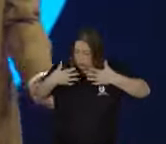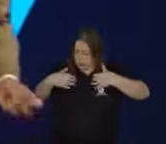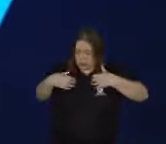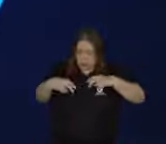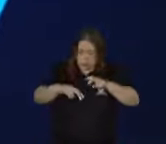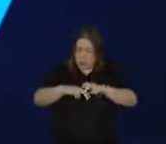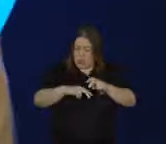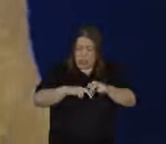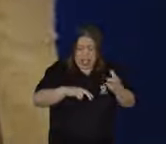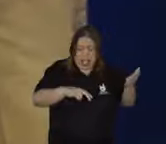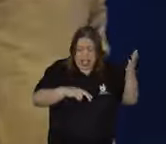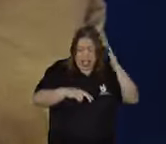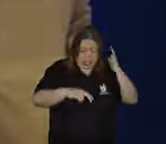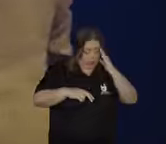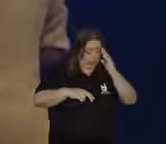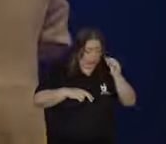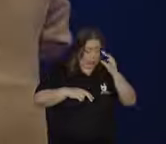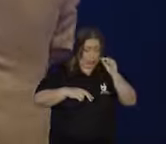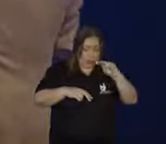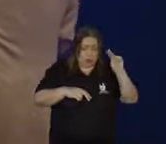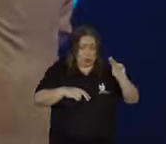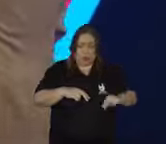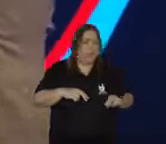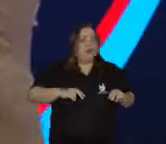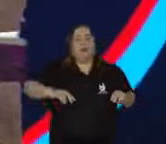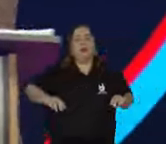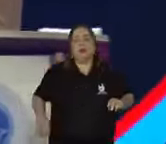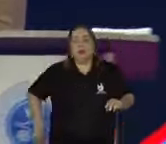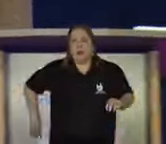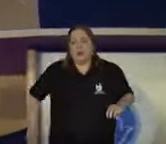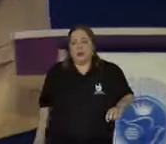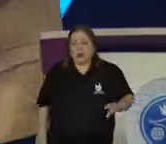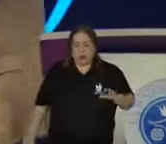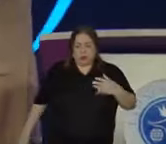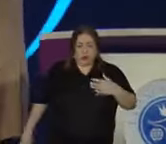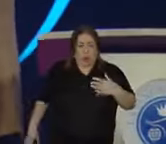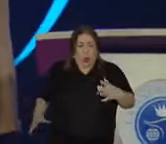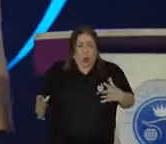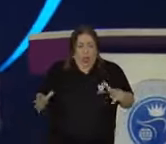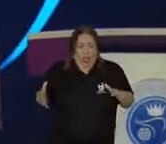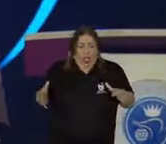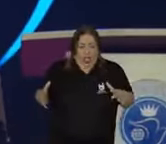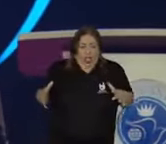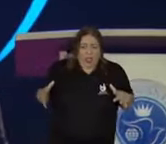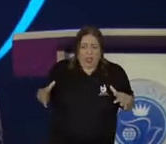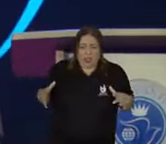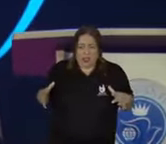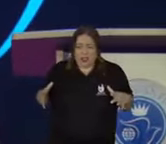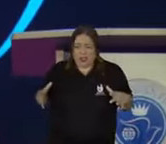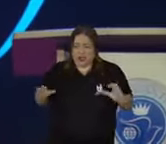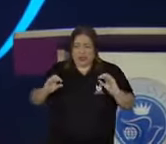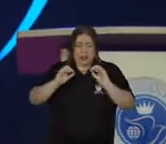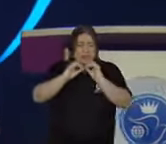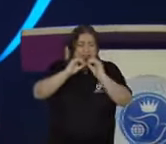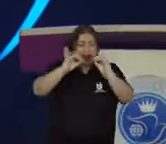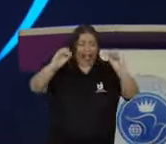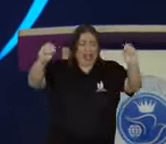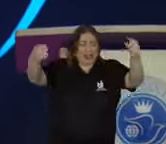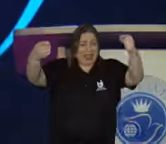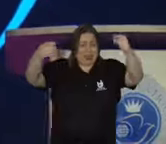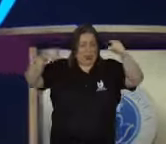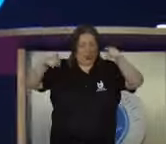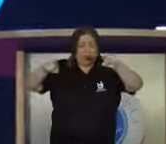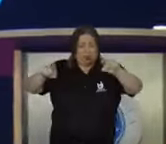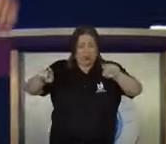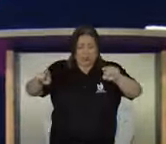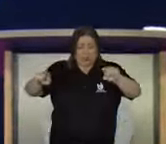había experimentado. Y en ese momento de casi que me quiebro, otra vez, no pasaba nada. Pero para